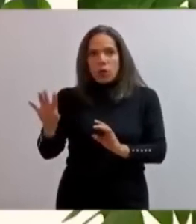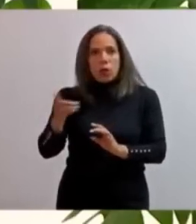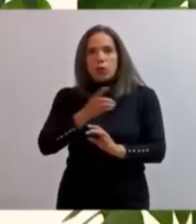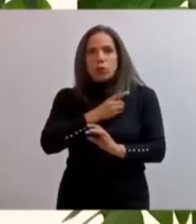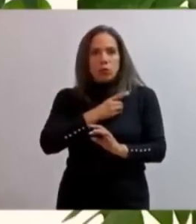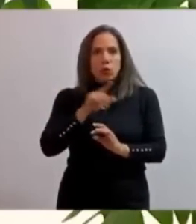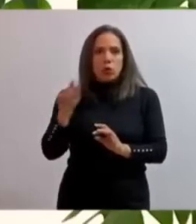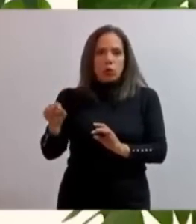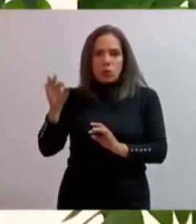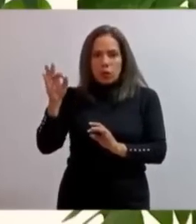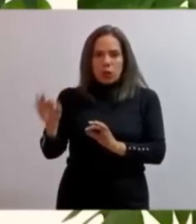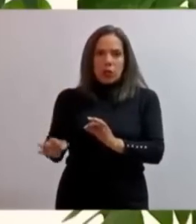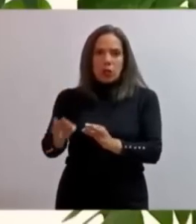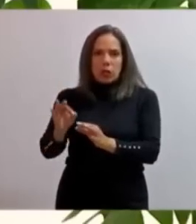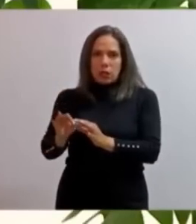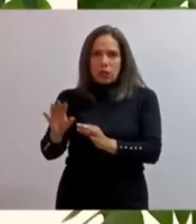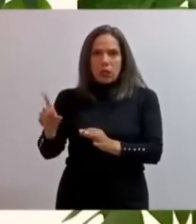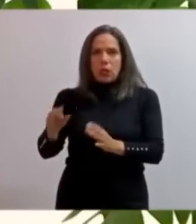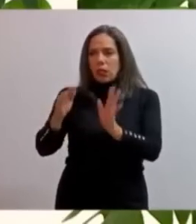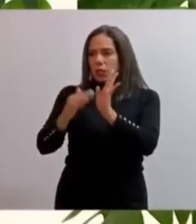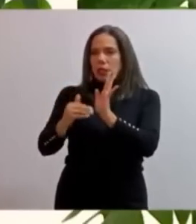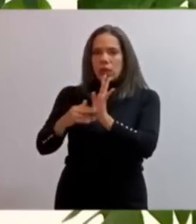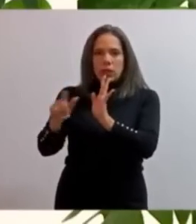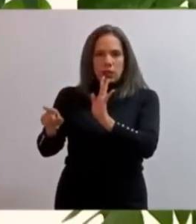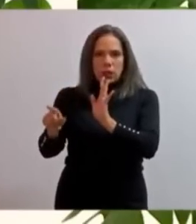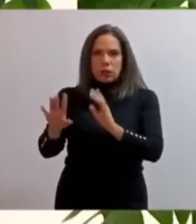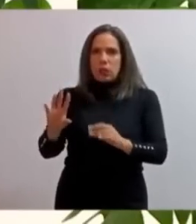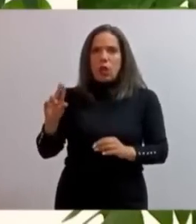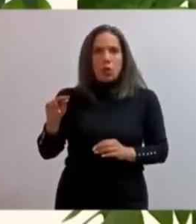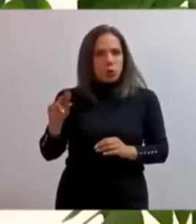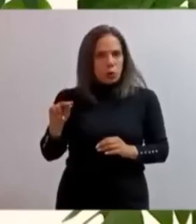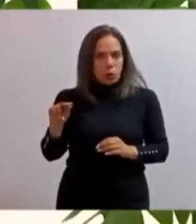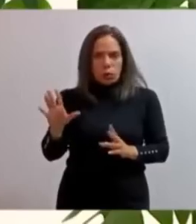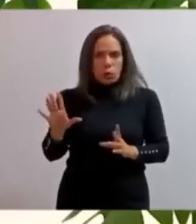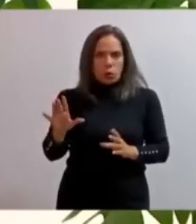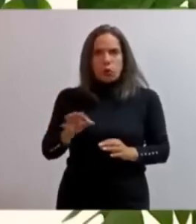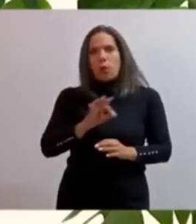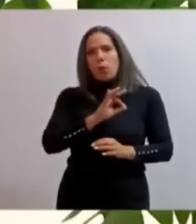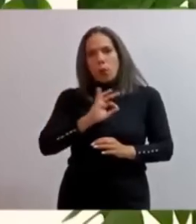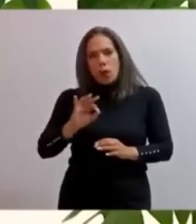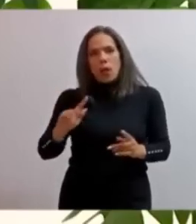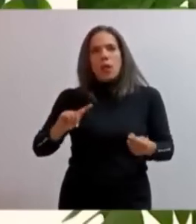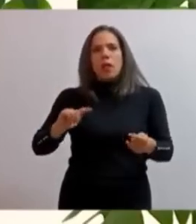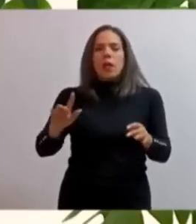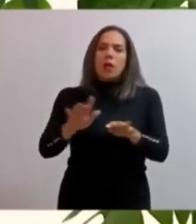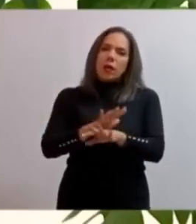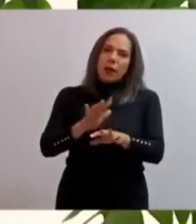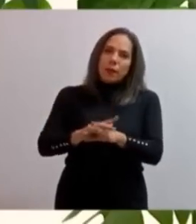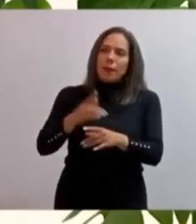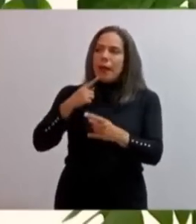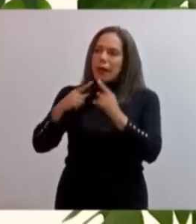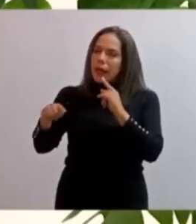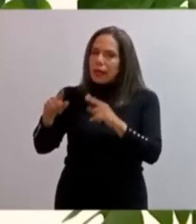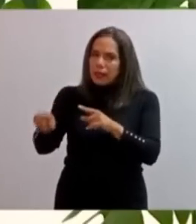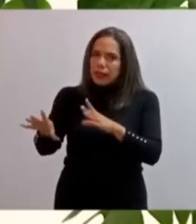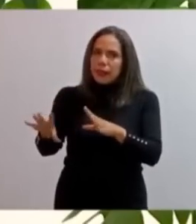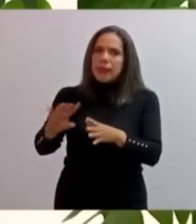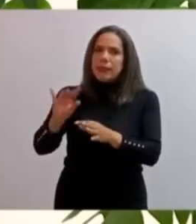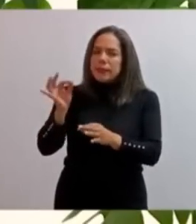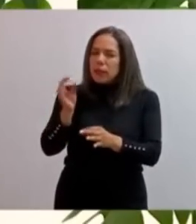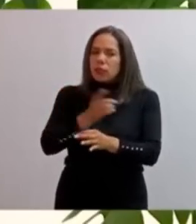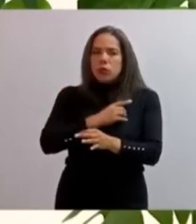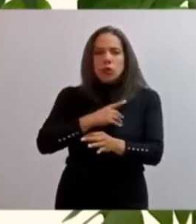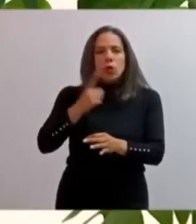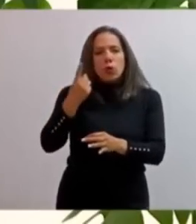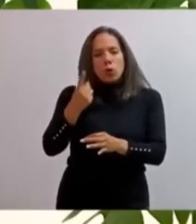se tiene que hacer un documento. Tiene que ser el espacio de discusión del Consejo Técnico Escolar